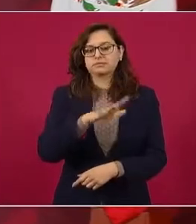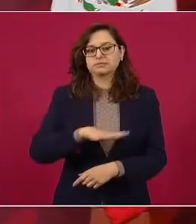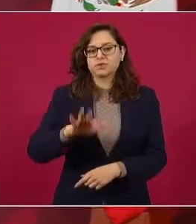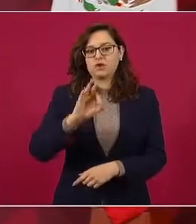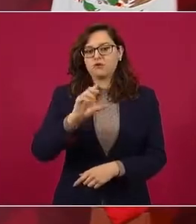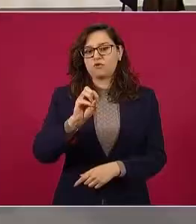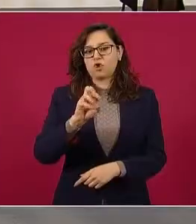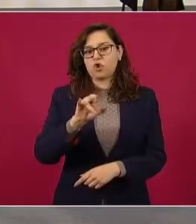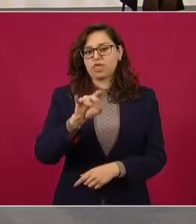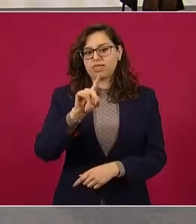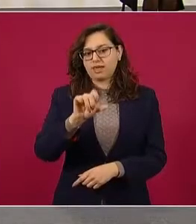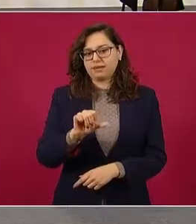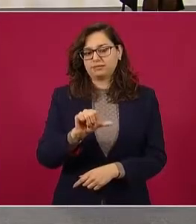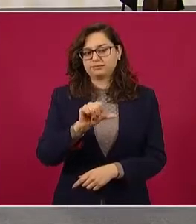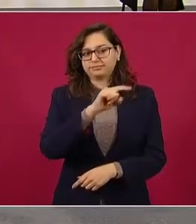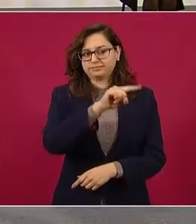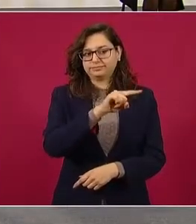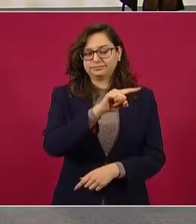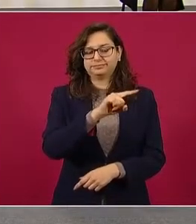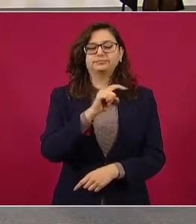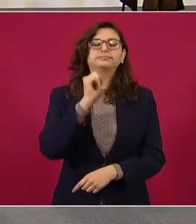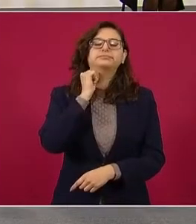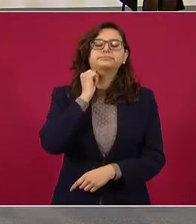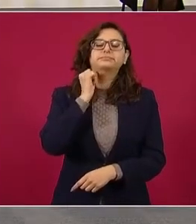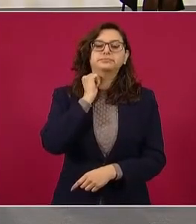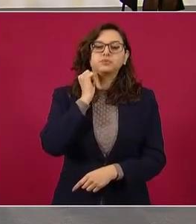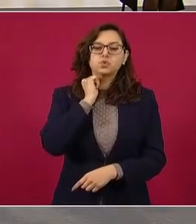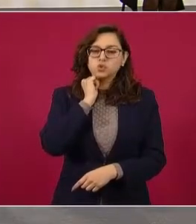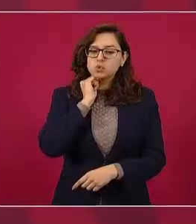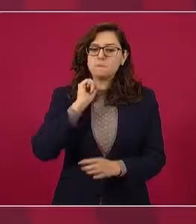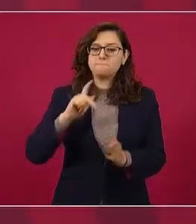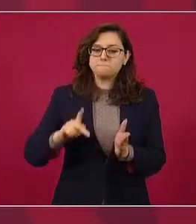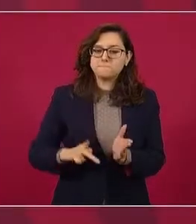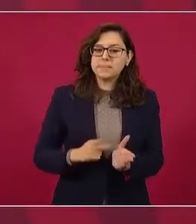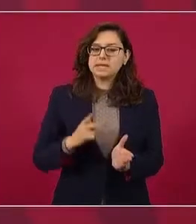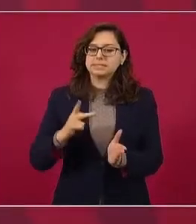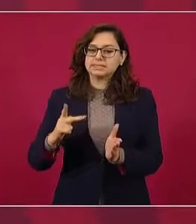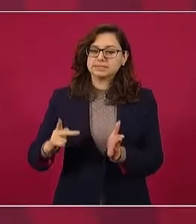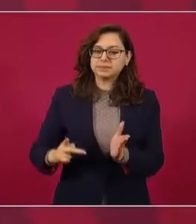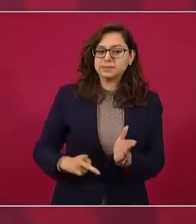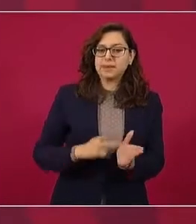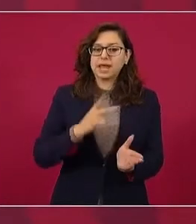que ese constantemente, ¿no?, defiende